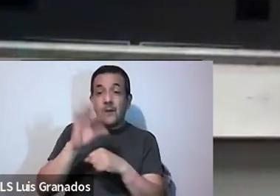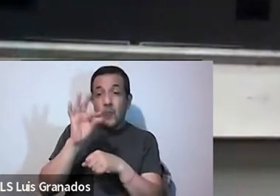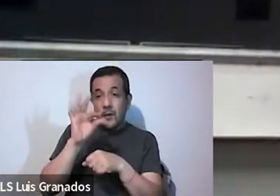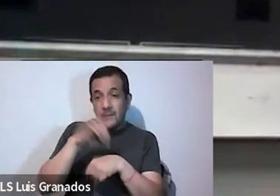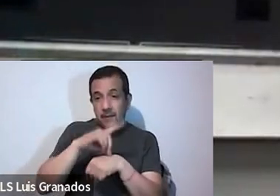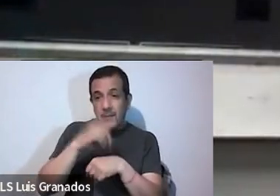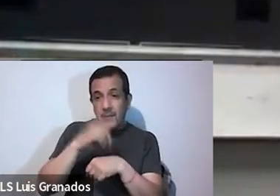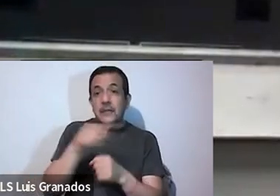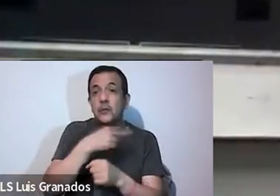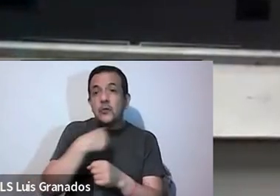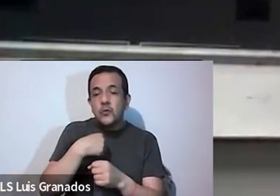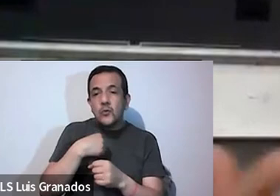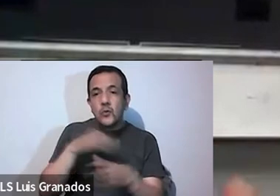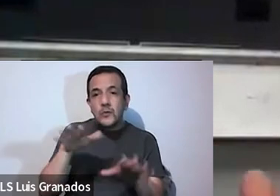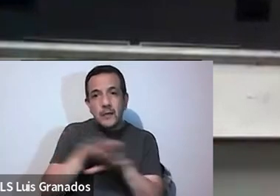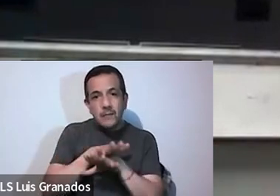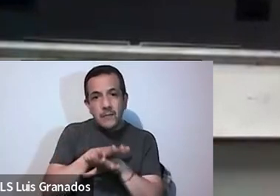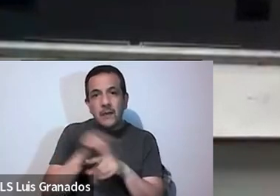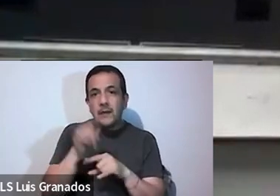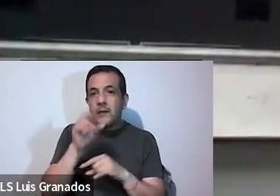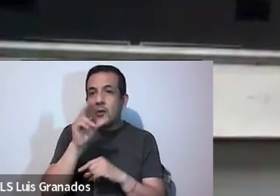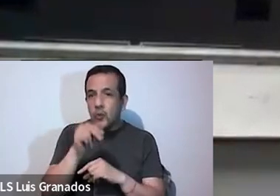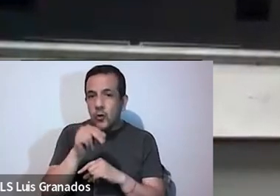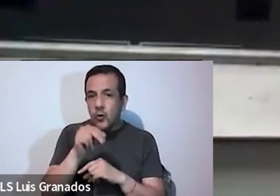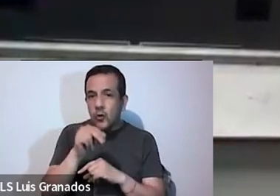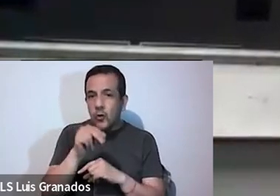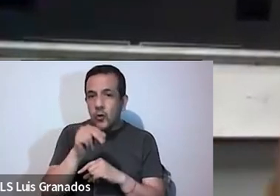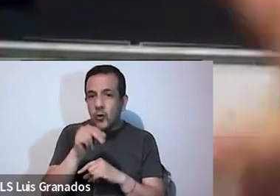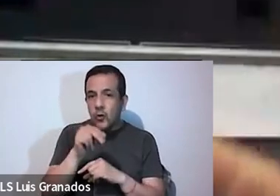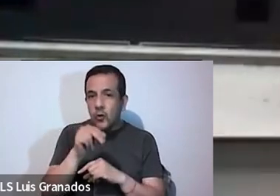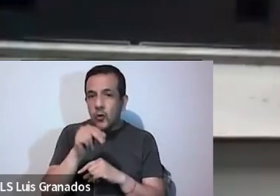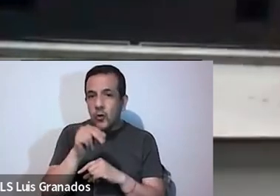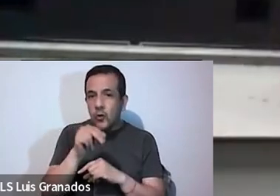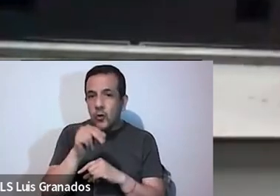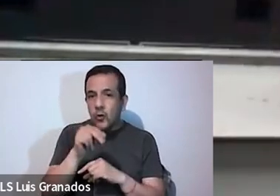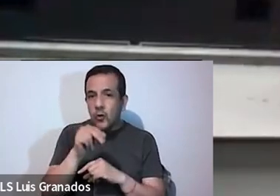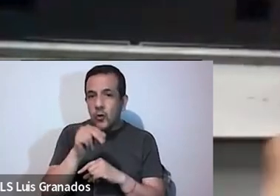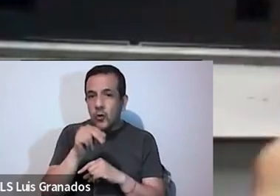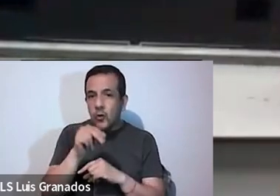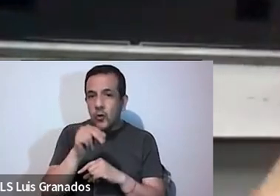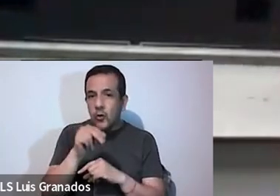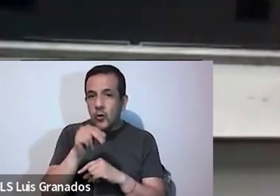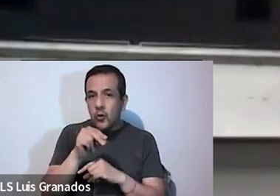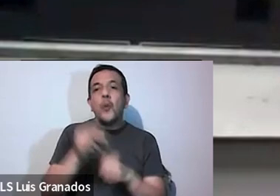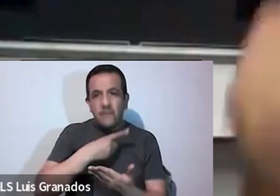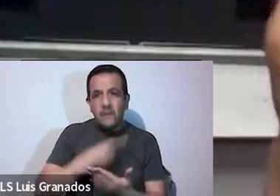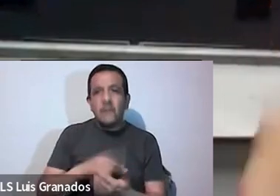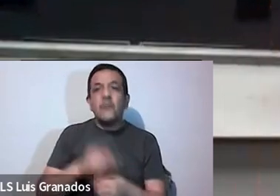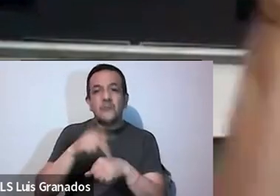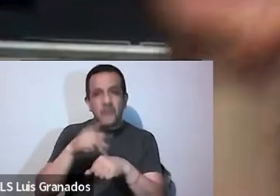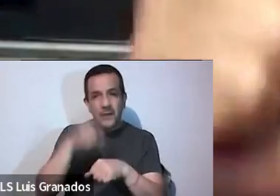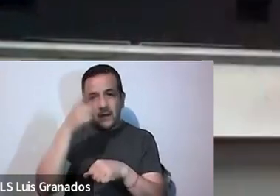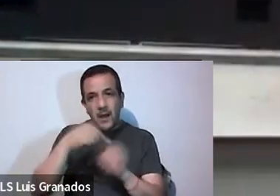y ser piedras de edificación. ¿Cuáles van a ser los signos de que estamos actuando